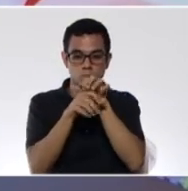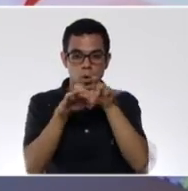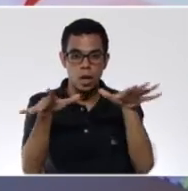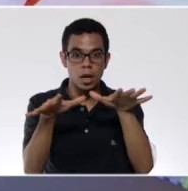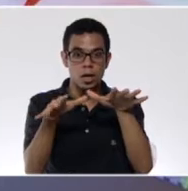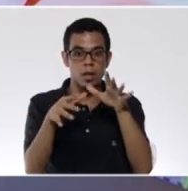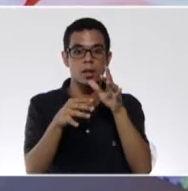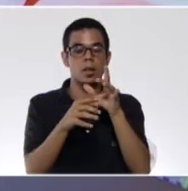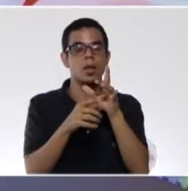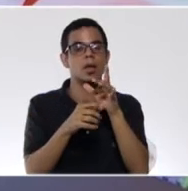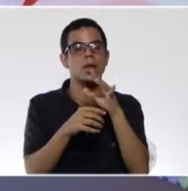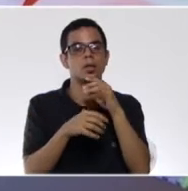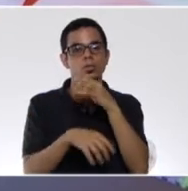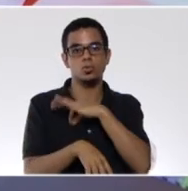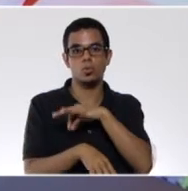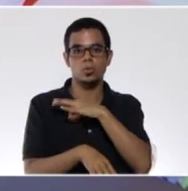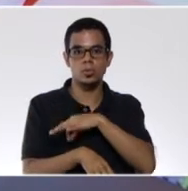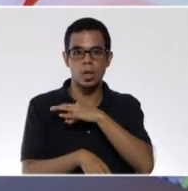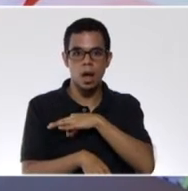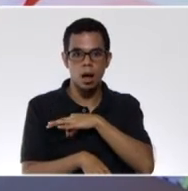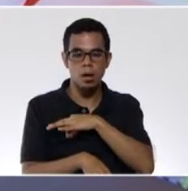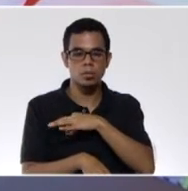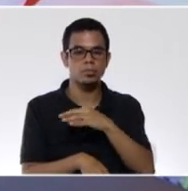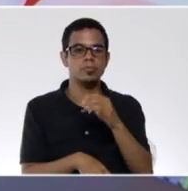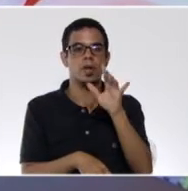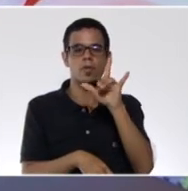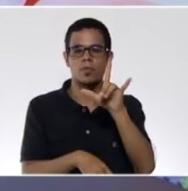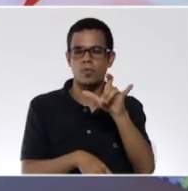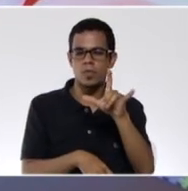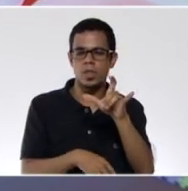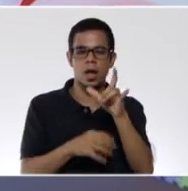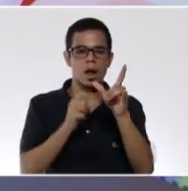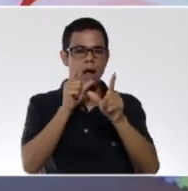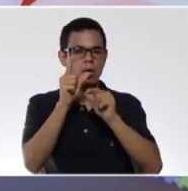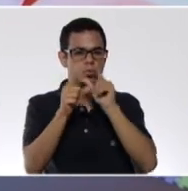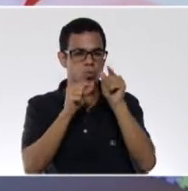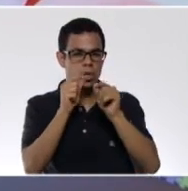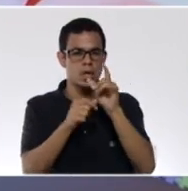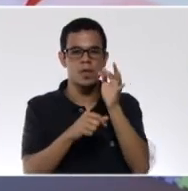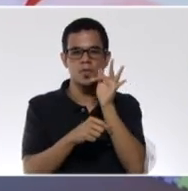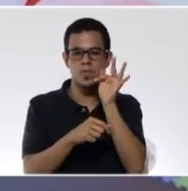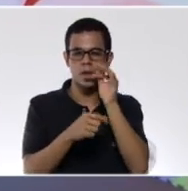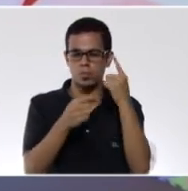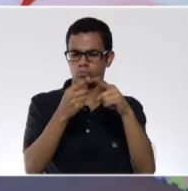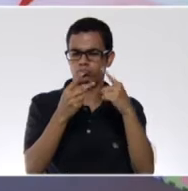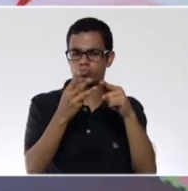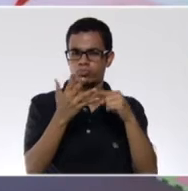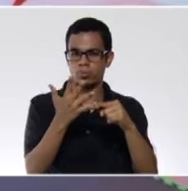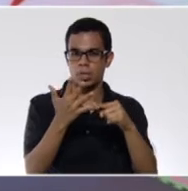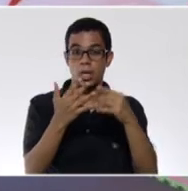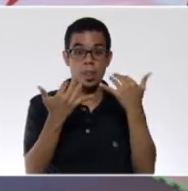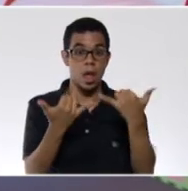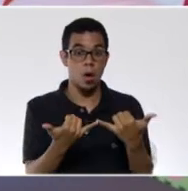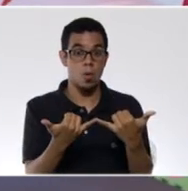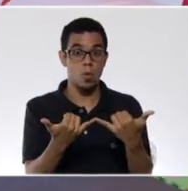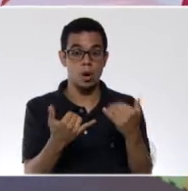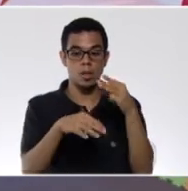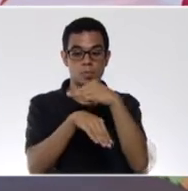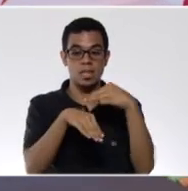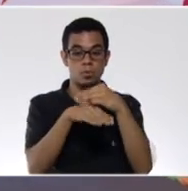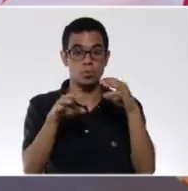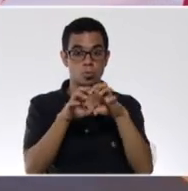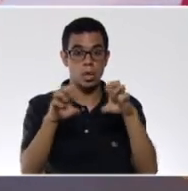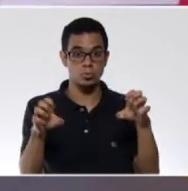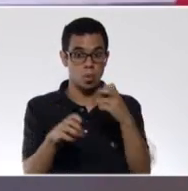pantalla que vas a ver a continuación, todas las redes sociales, pero además te invitamos a que desde ya visites la página web del Ministerio del